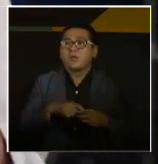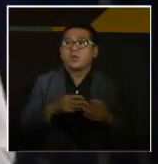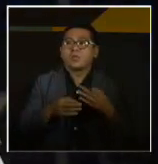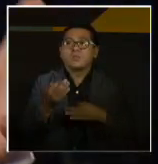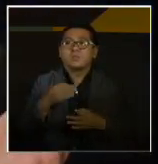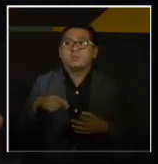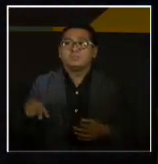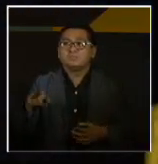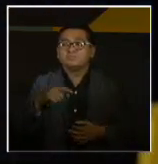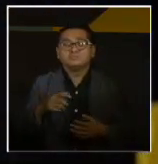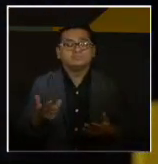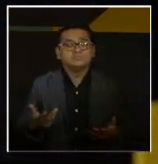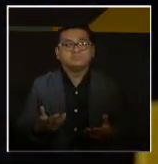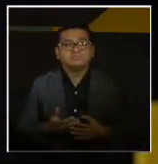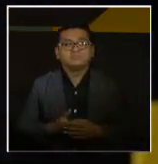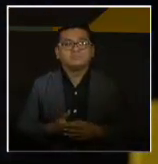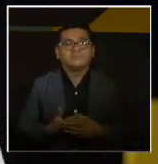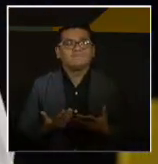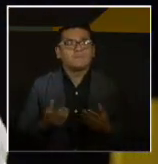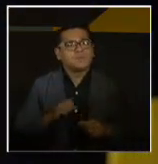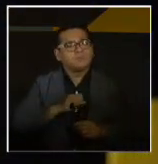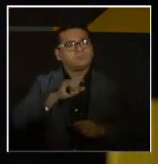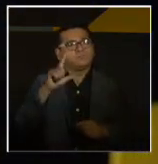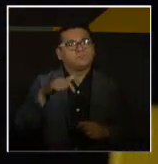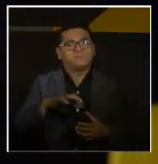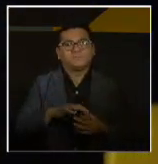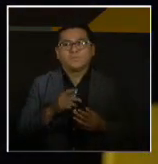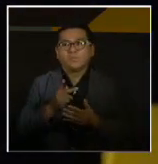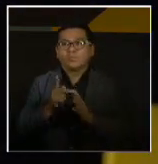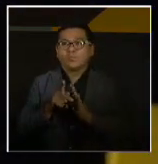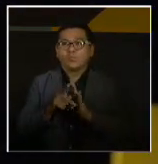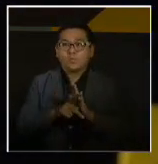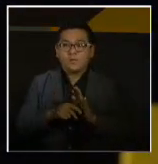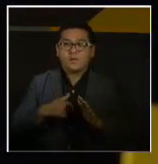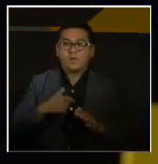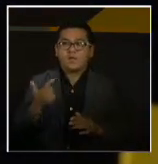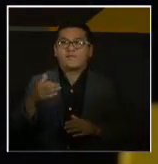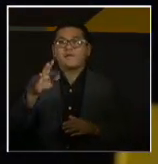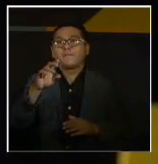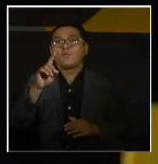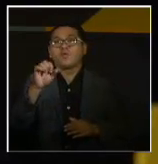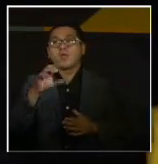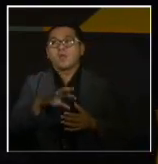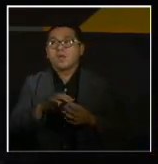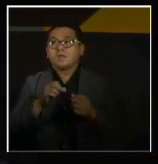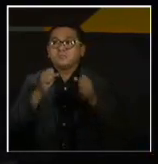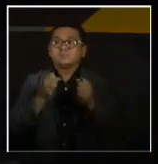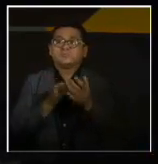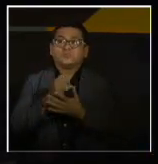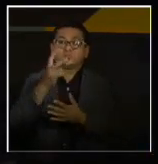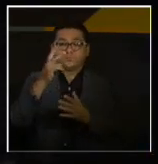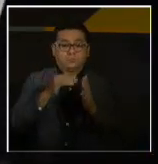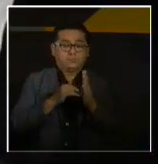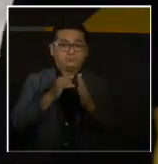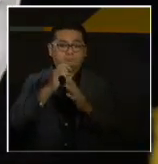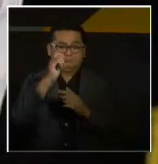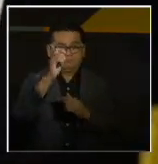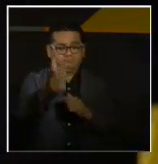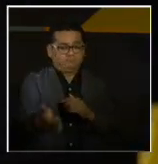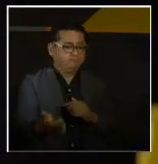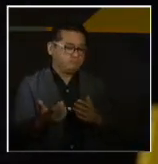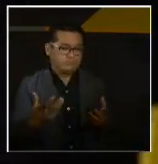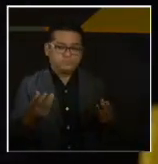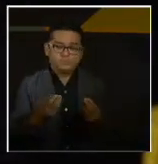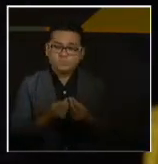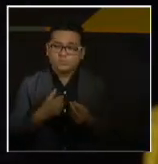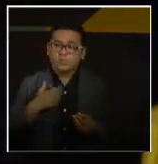donde con lo exitoso que ha sido su programa en la comisaría de Flamboyanes, decidimos darles 2 millones de pesos para que